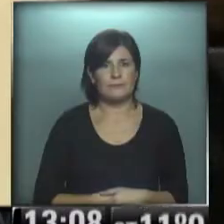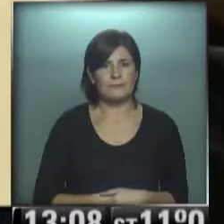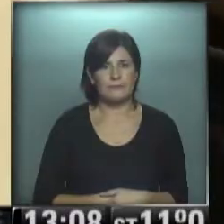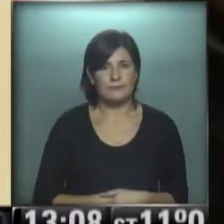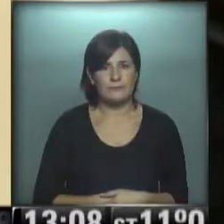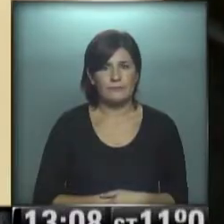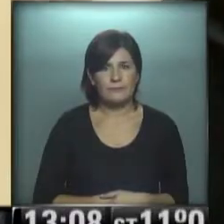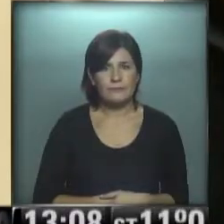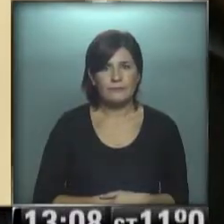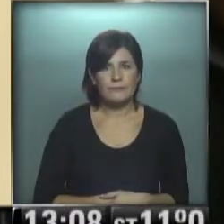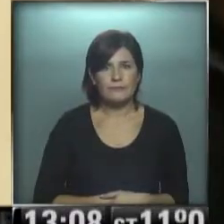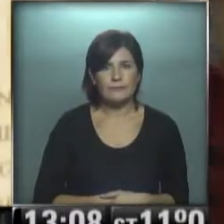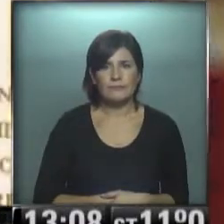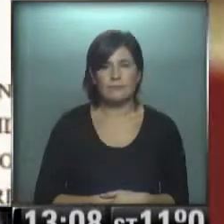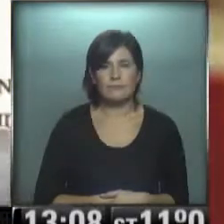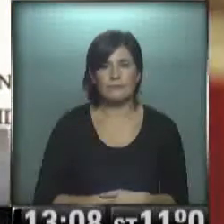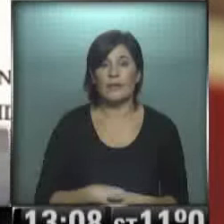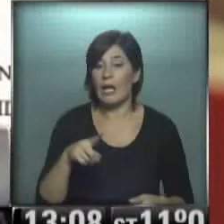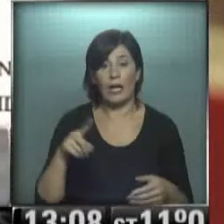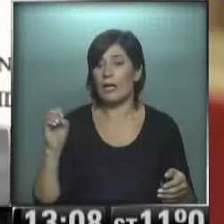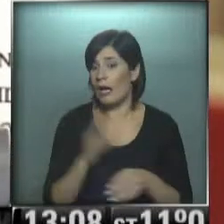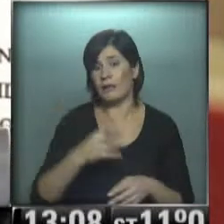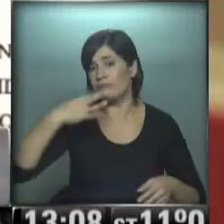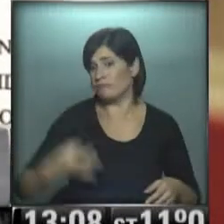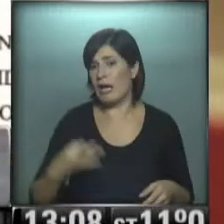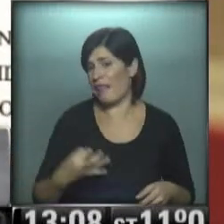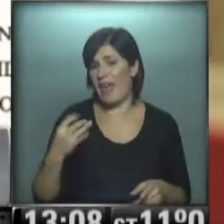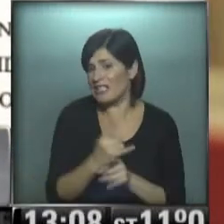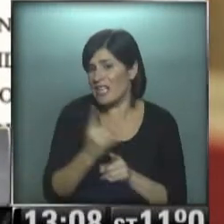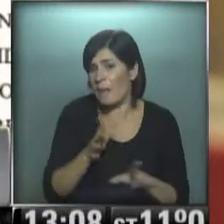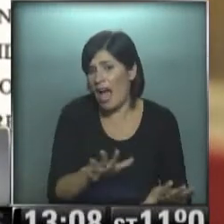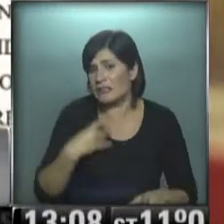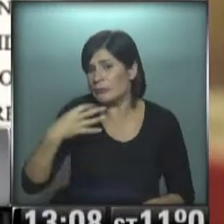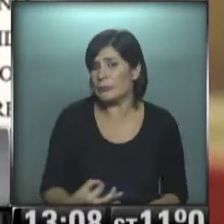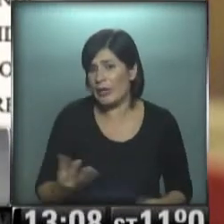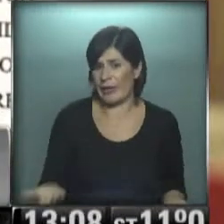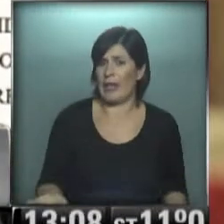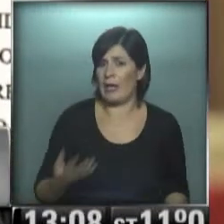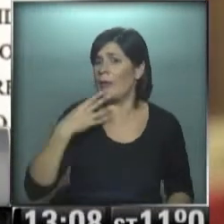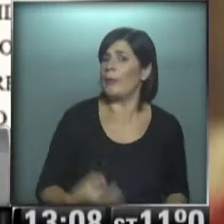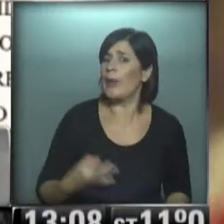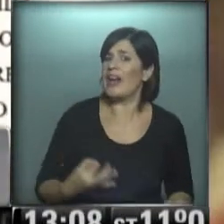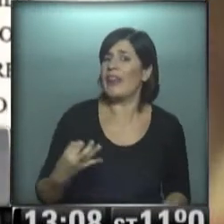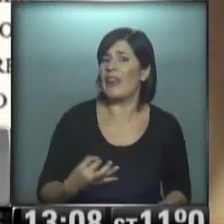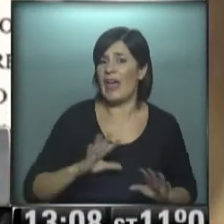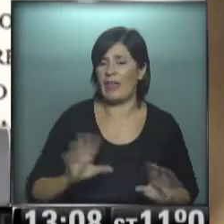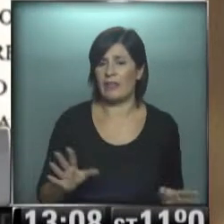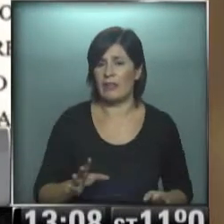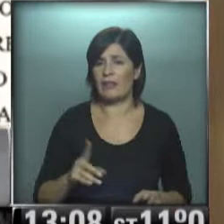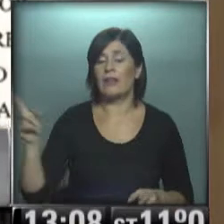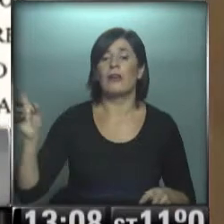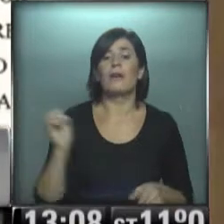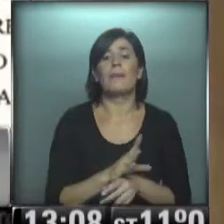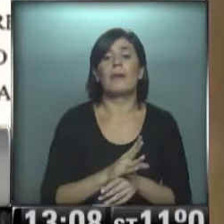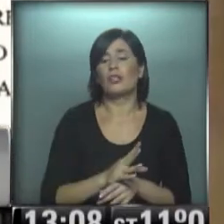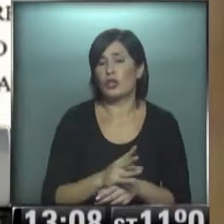¿La carta es verdadera entonces, monseñor? Es verdadera, fue, nunca falta. Fue enviada por la Es verdadera. Fue enviada por la Es una